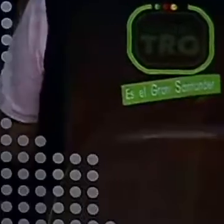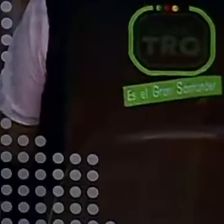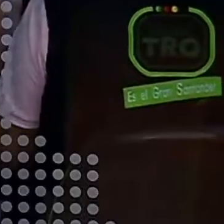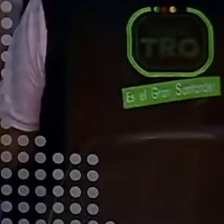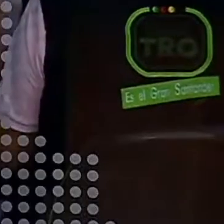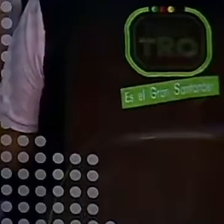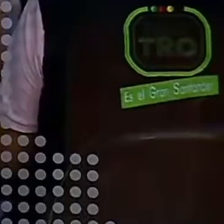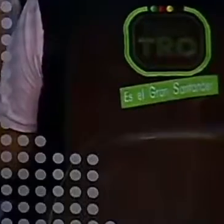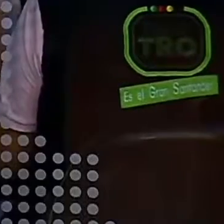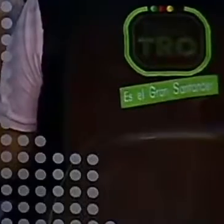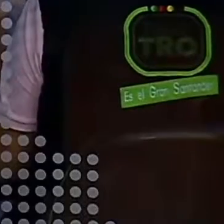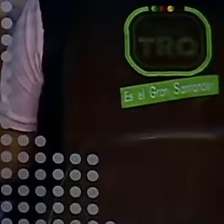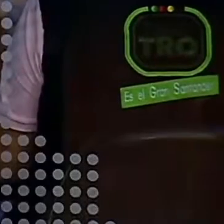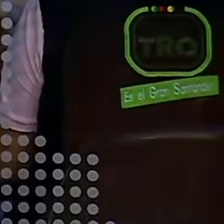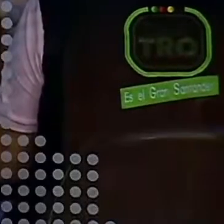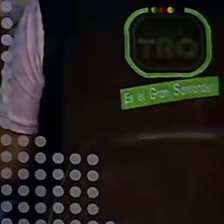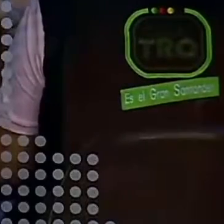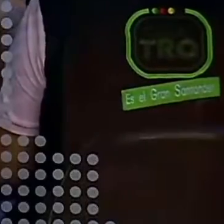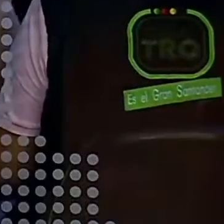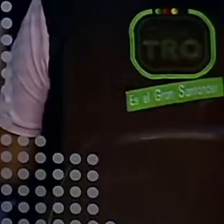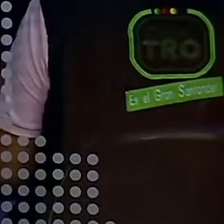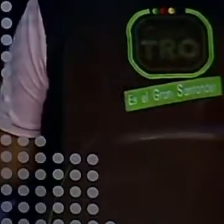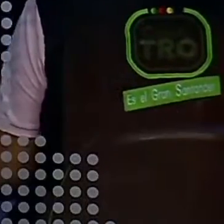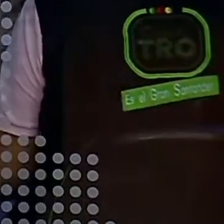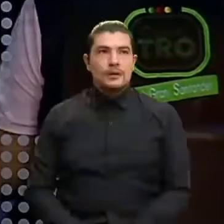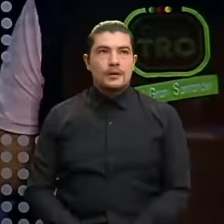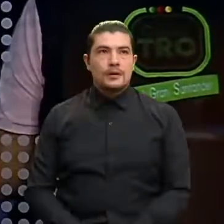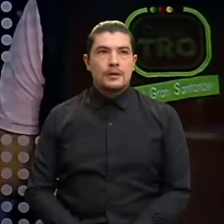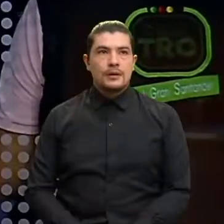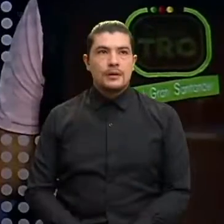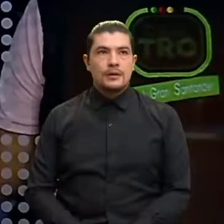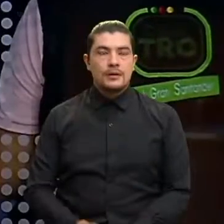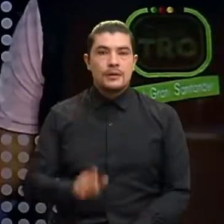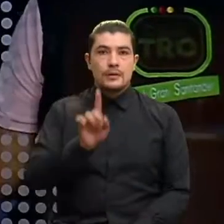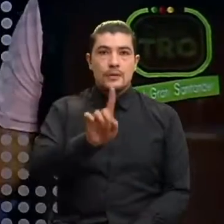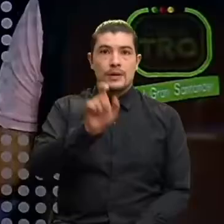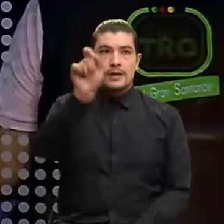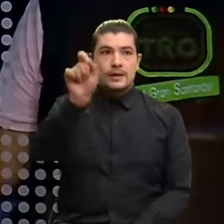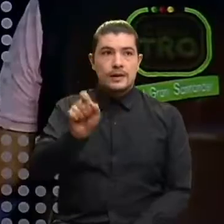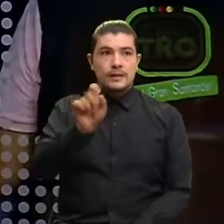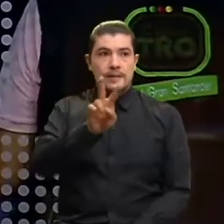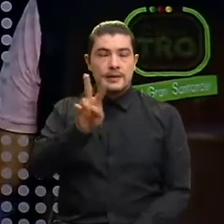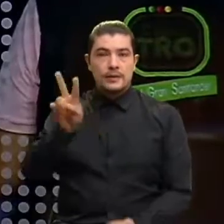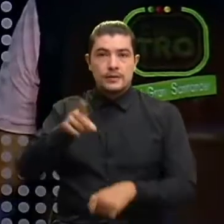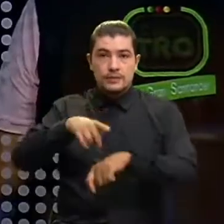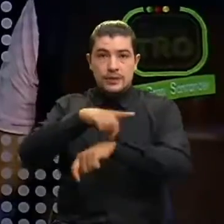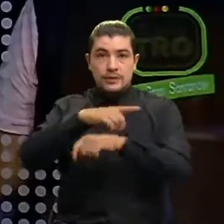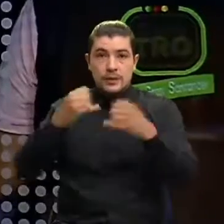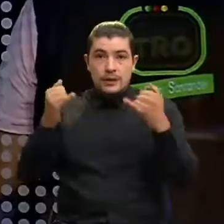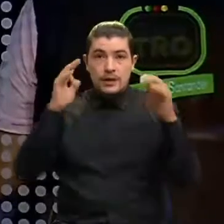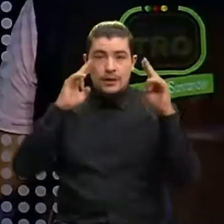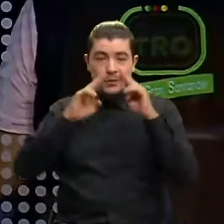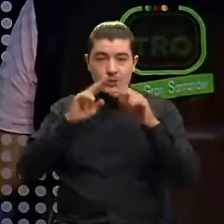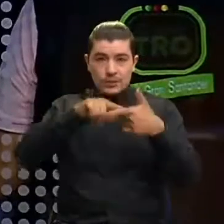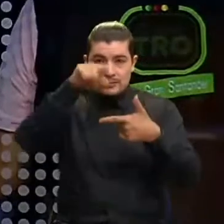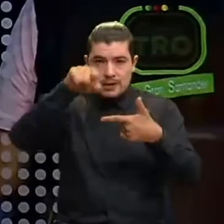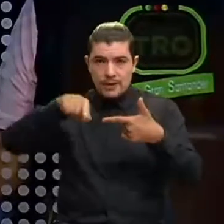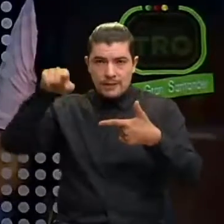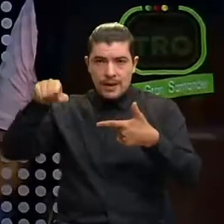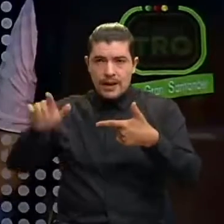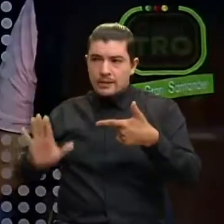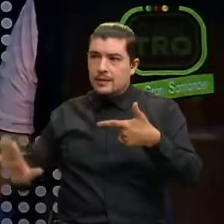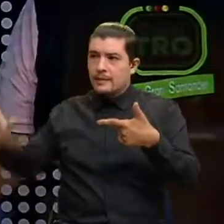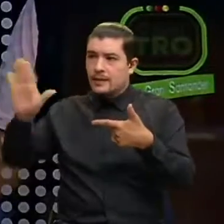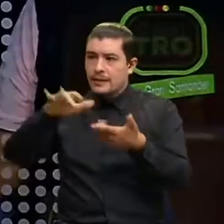Hoy en Oriente Noticias hacemos un repaso para conocer las cifras de contagios y personas fallecidas por COVID-19 durante esta semana en